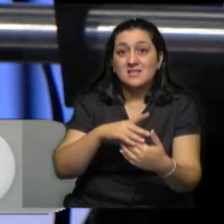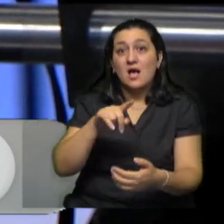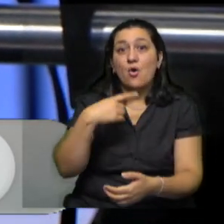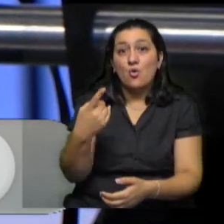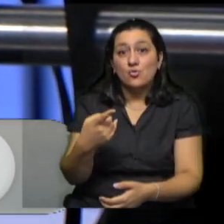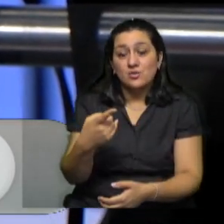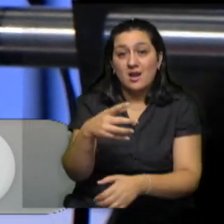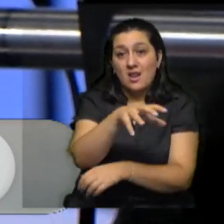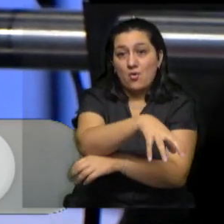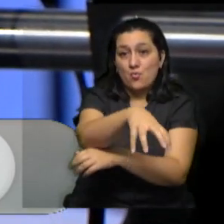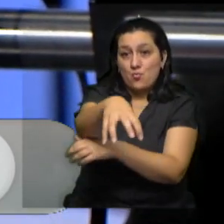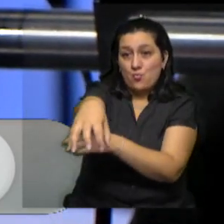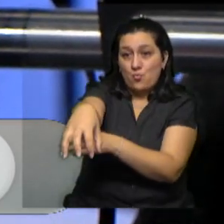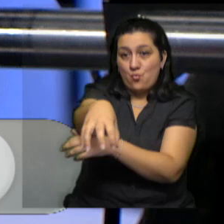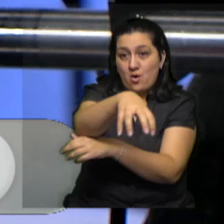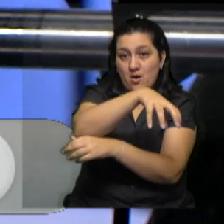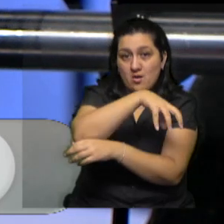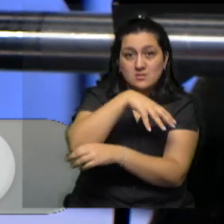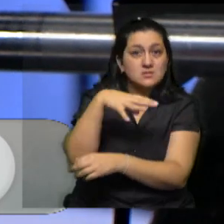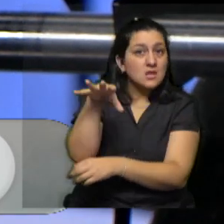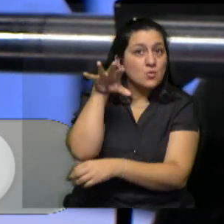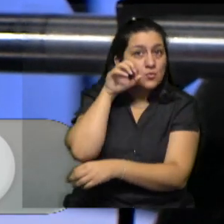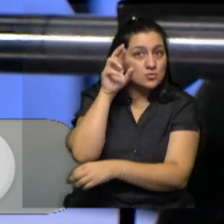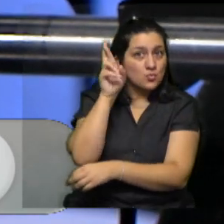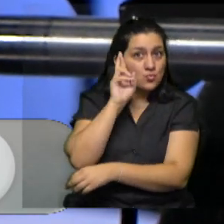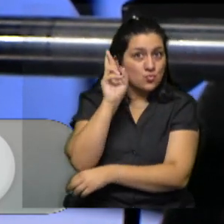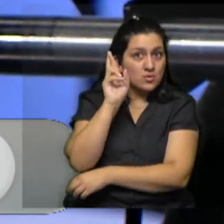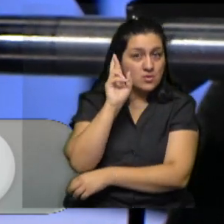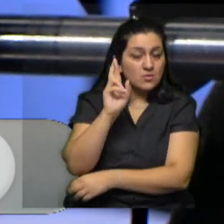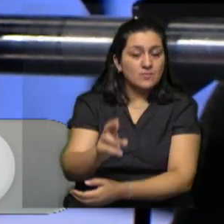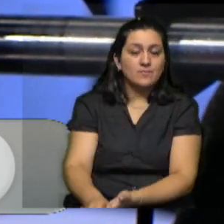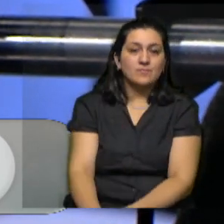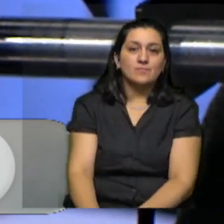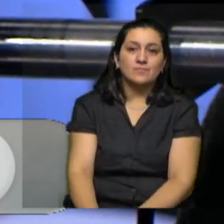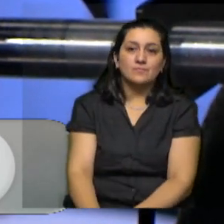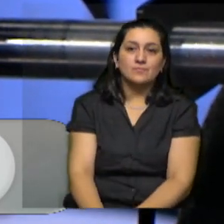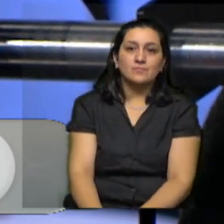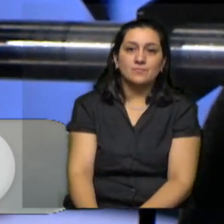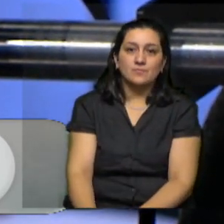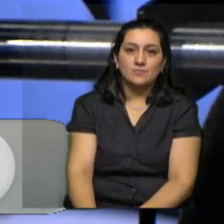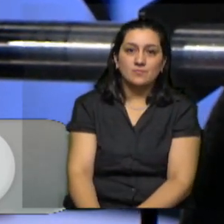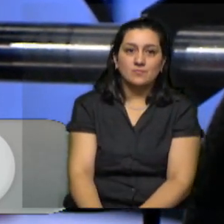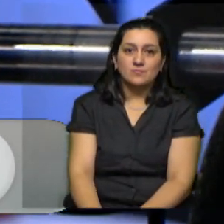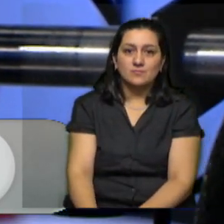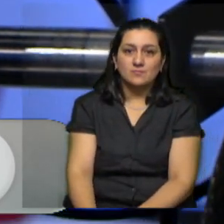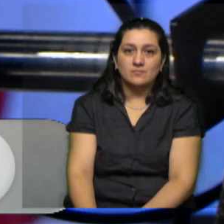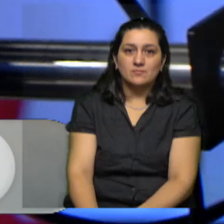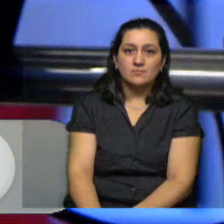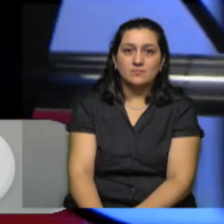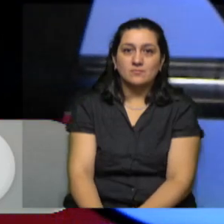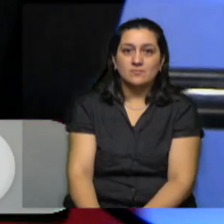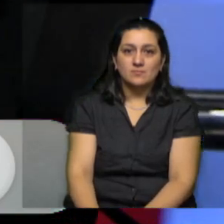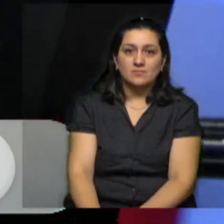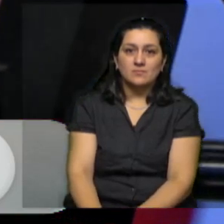Exactamente. A nuestra grúa. Y ahí ven el valor. A escuchen grúa. El sonido, se llega a escuchar. Sí, se escucha perfecto. Aléjenla de entrevistas. ¿Ah? Esto